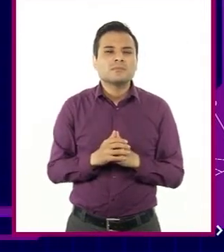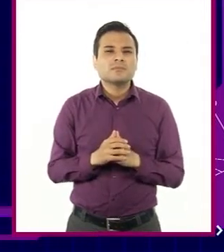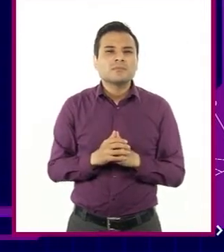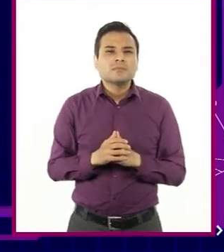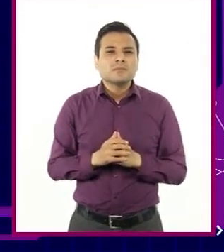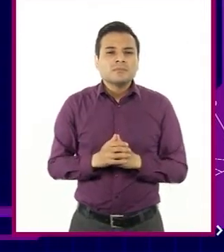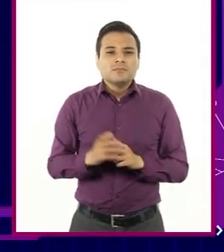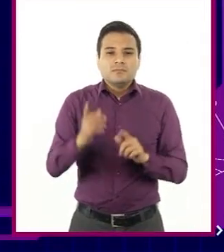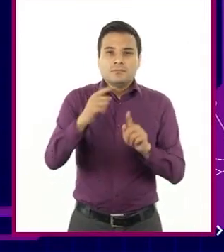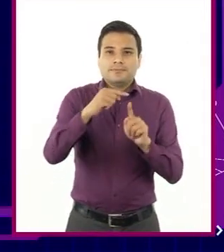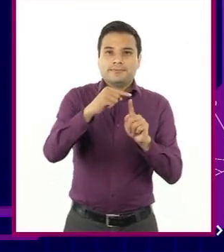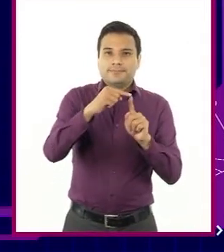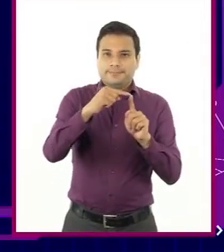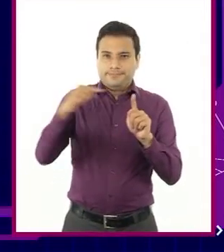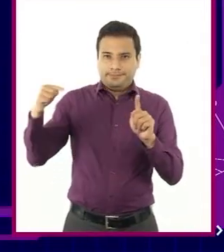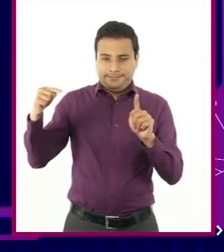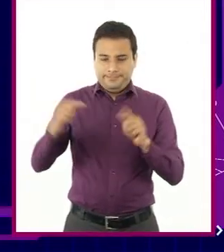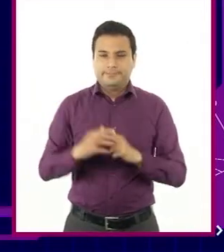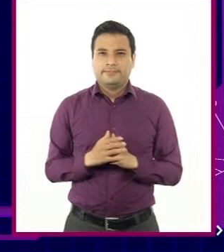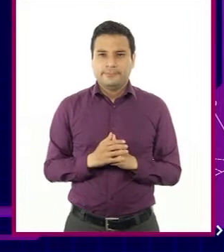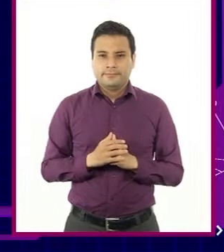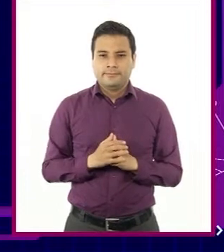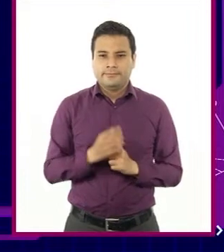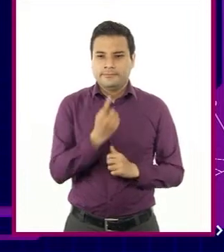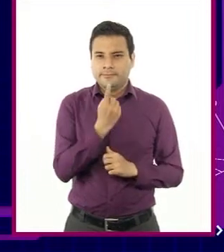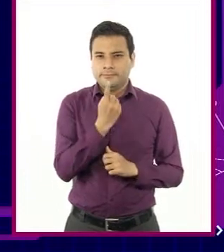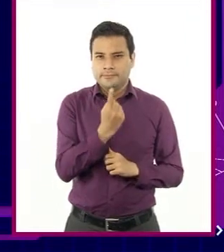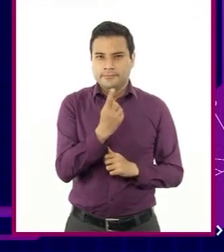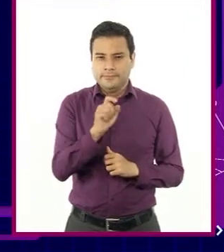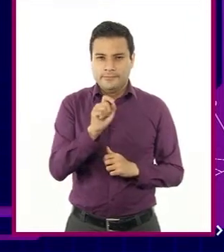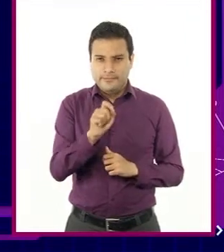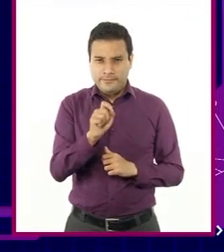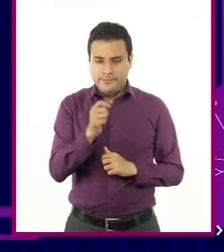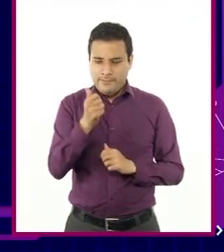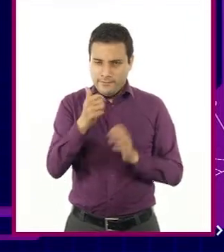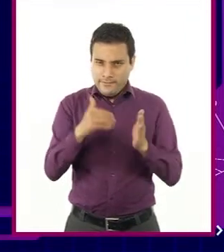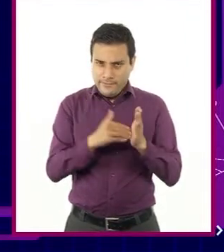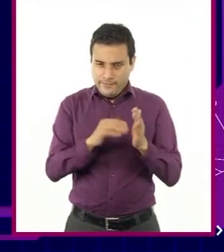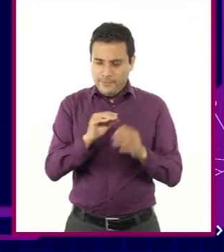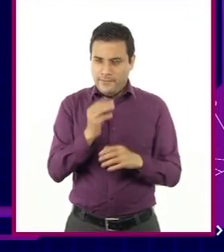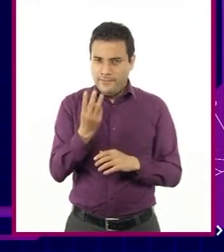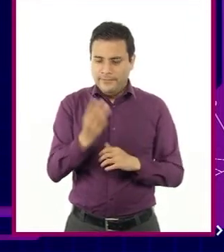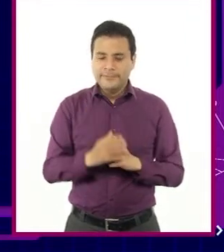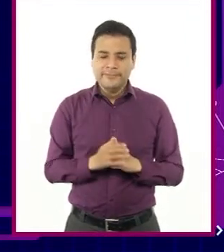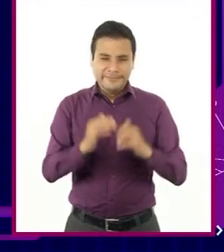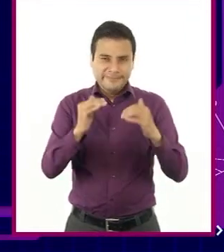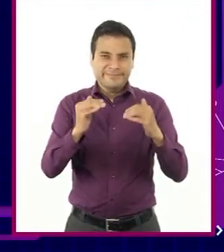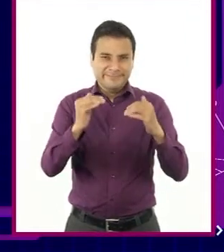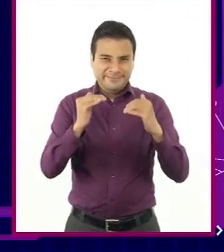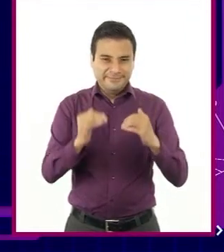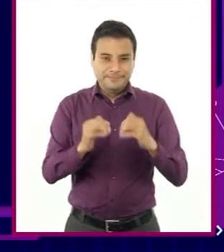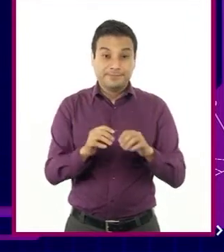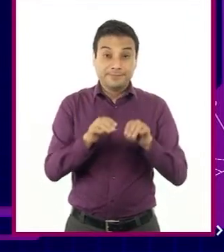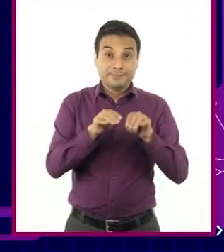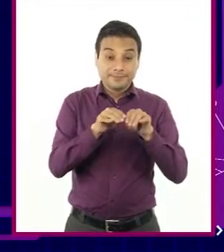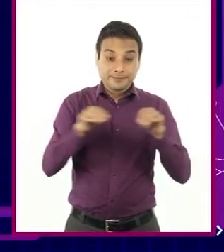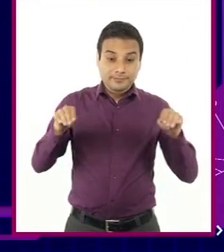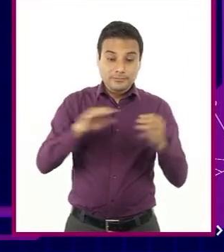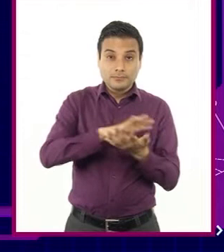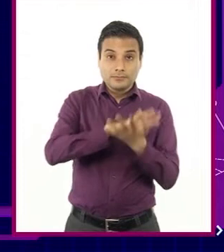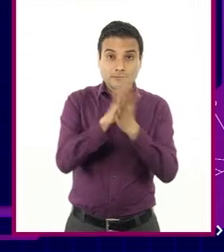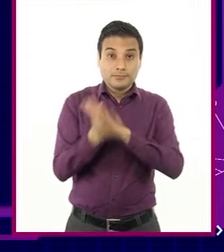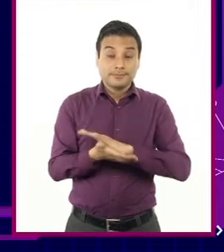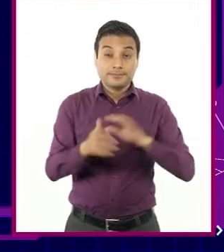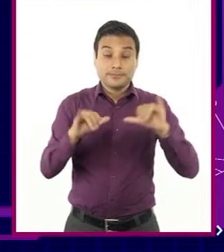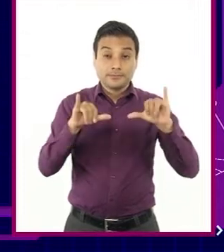se divide esa cantidad de kilómetros entre 1.6093. Para pasar de metros a yardas, se dividen